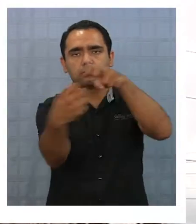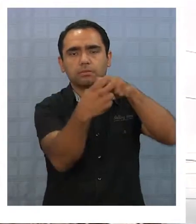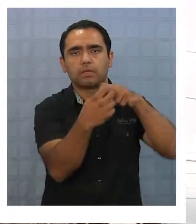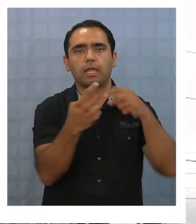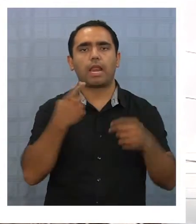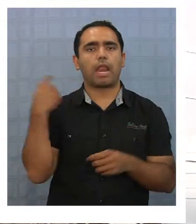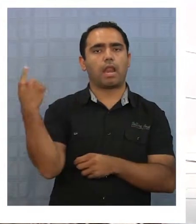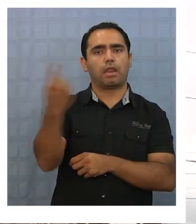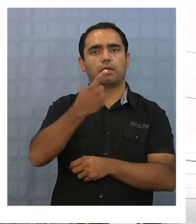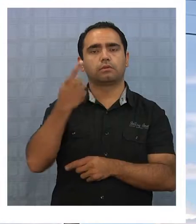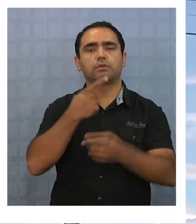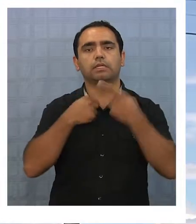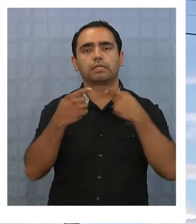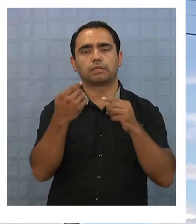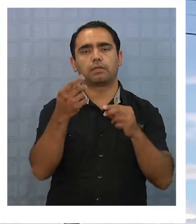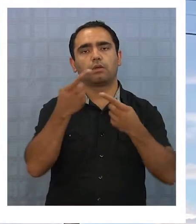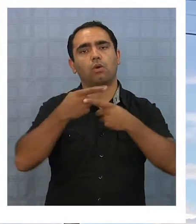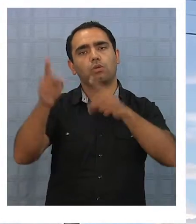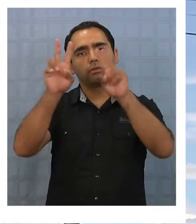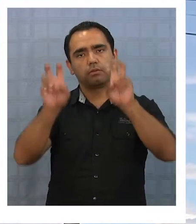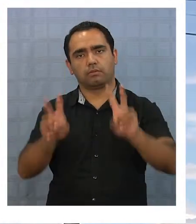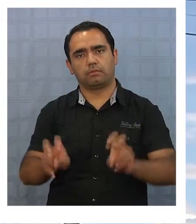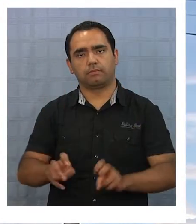otras iniciativas de interés nacional.